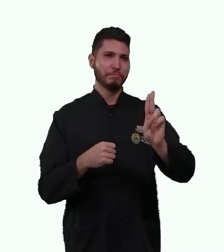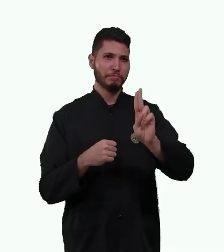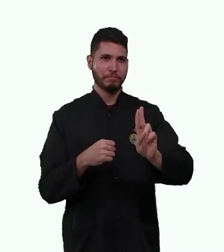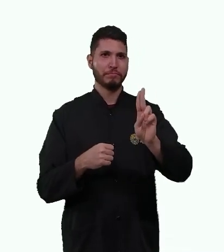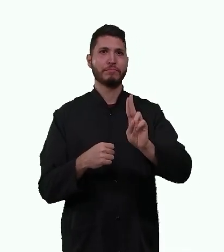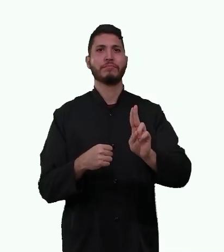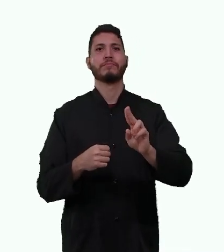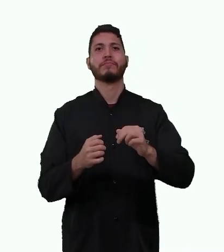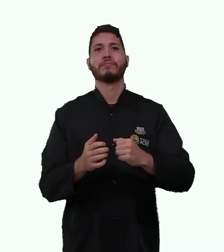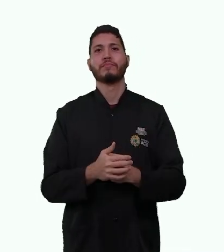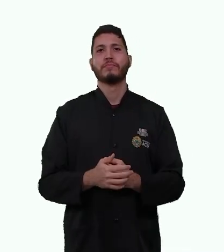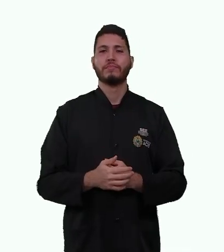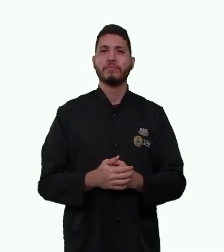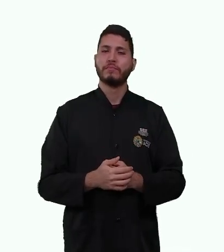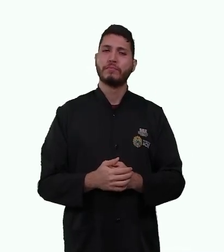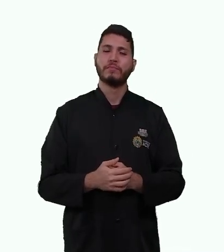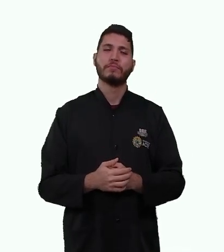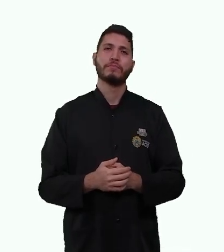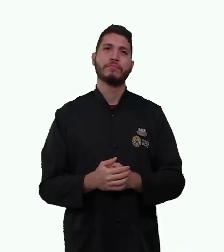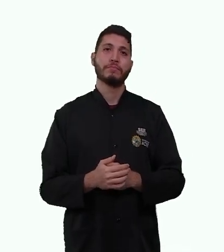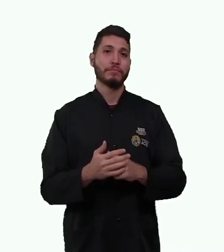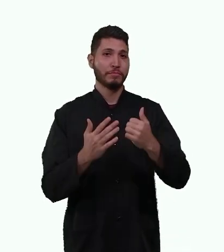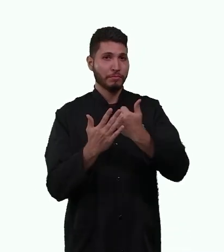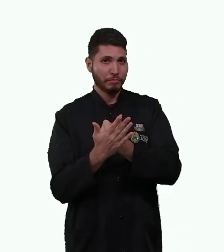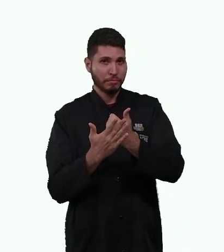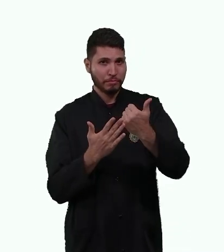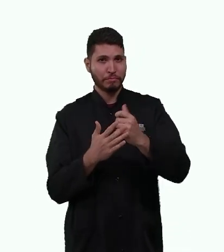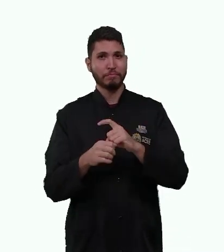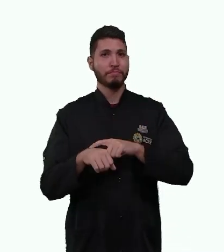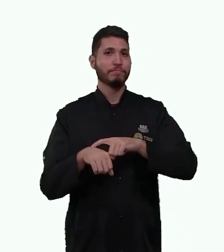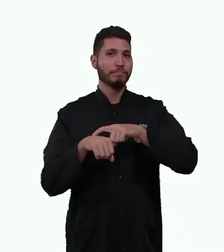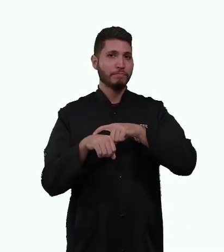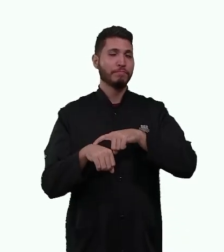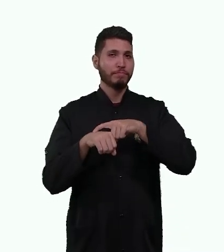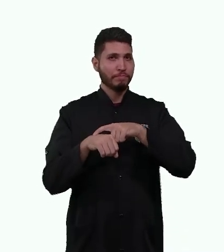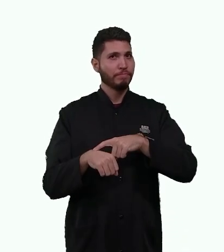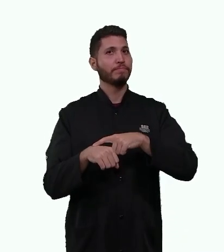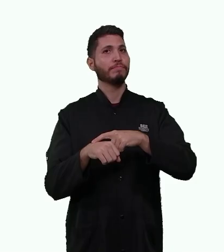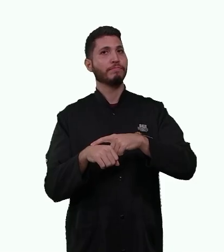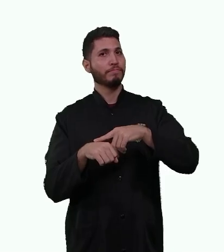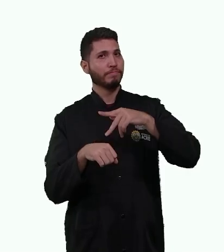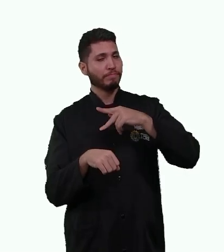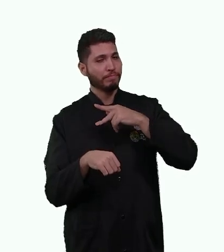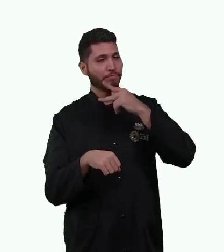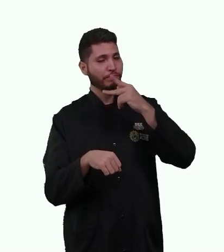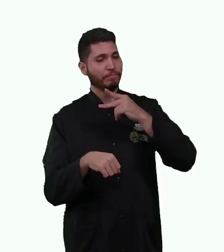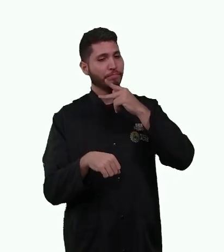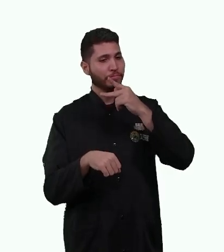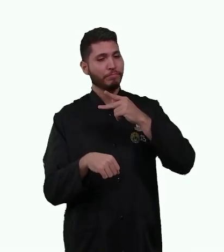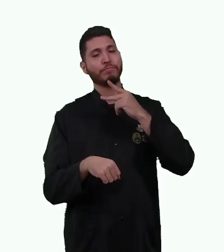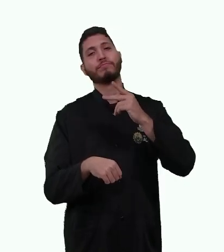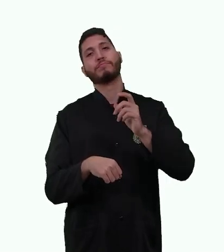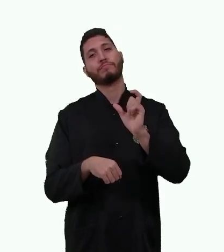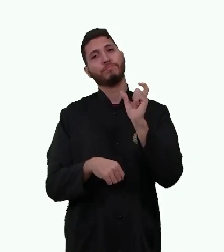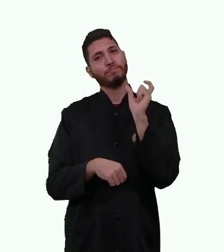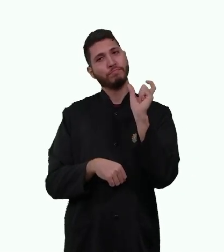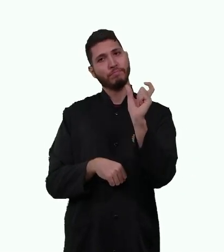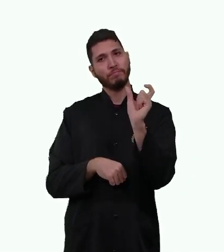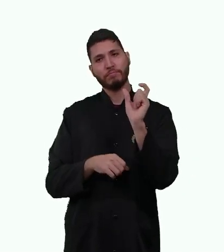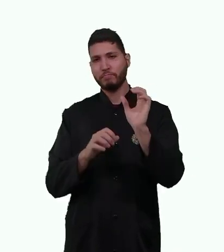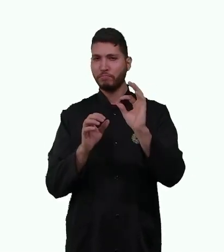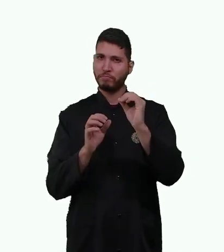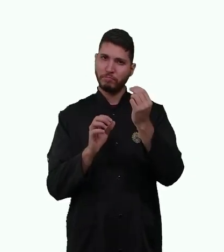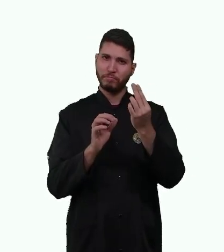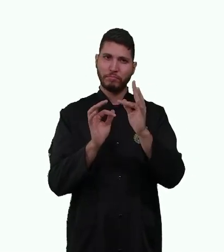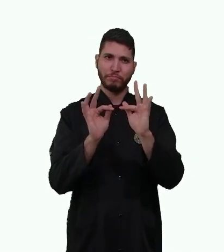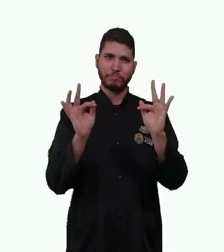de indicativo situa la acción en el momento de la enunciación. Además, também tem outros